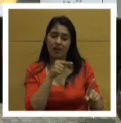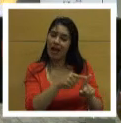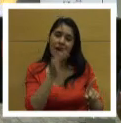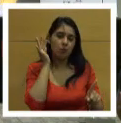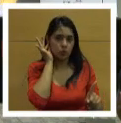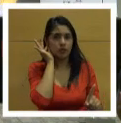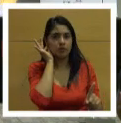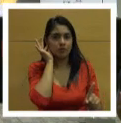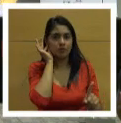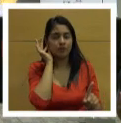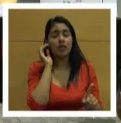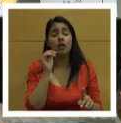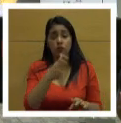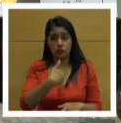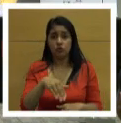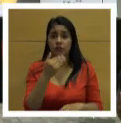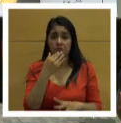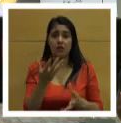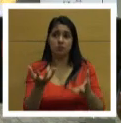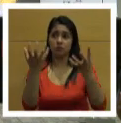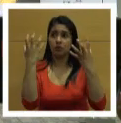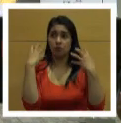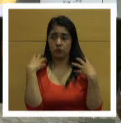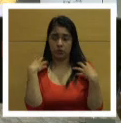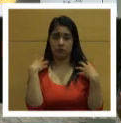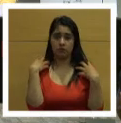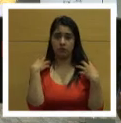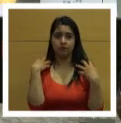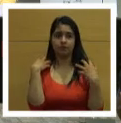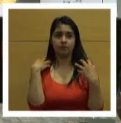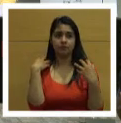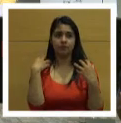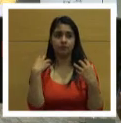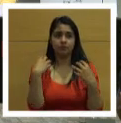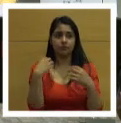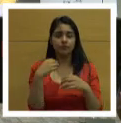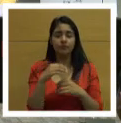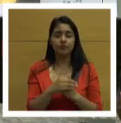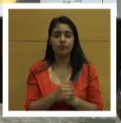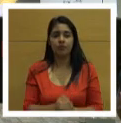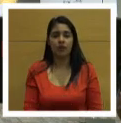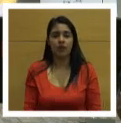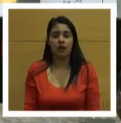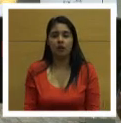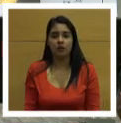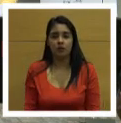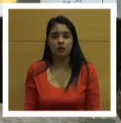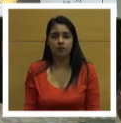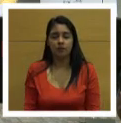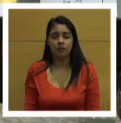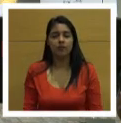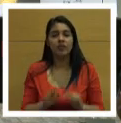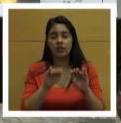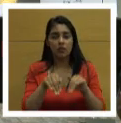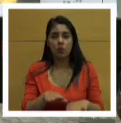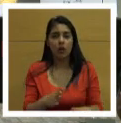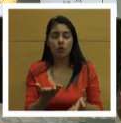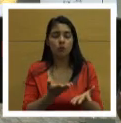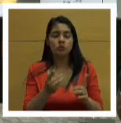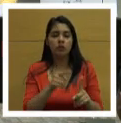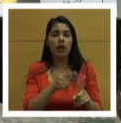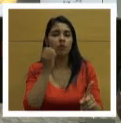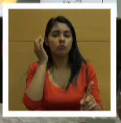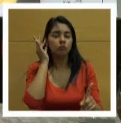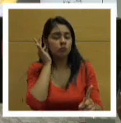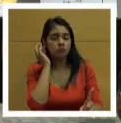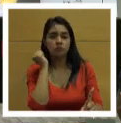mujer, tomamos esos casos. Y obviamente que los tomamos desde el punto de vista interno, igual que un delito de femicidio, vamos en